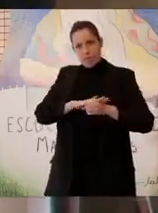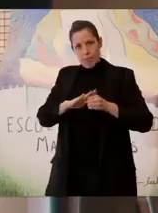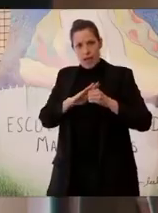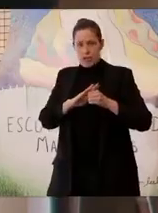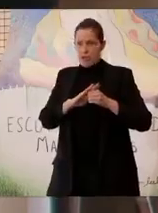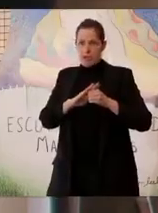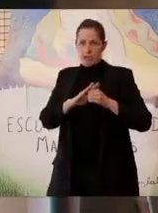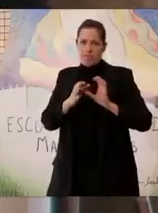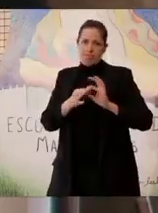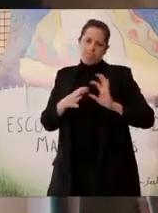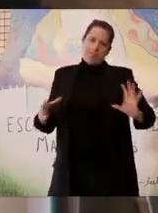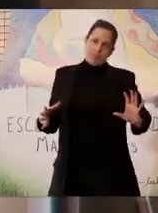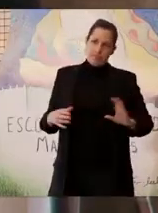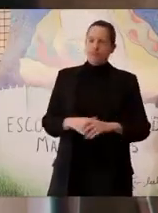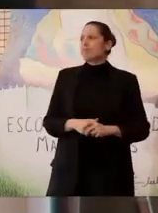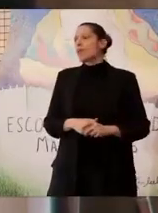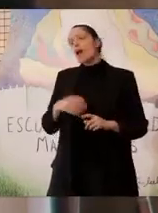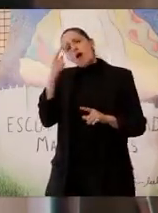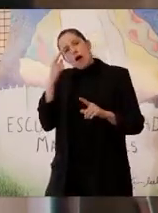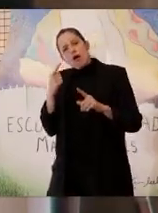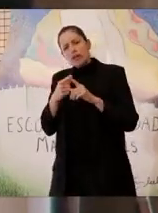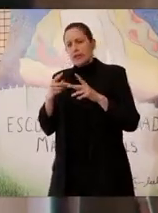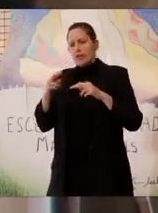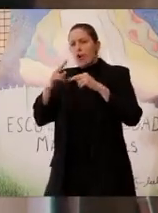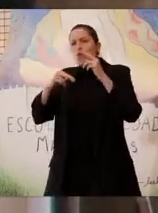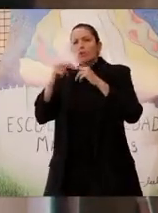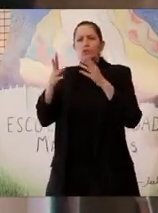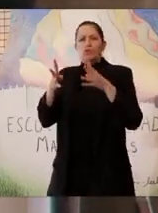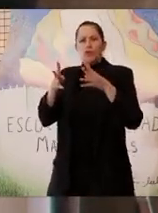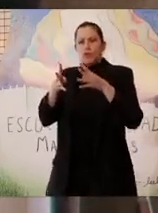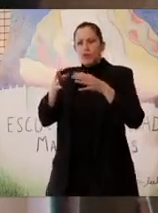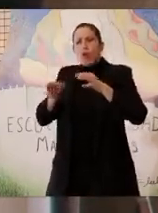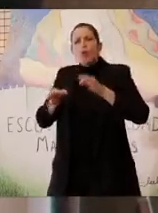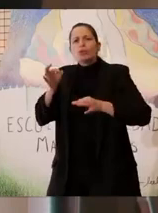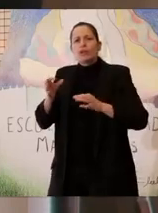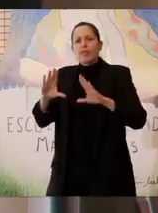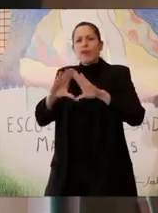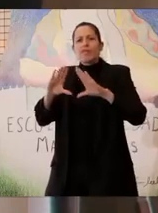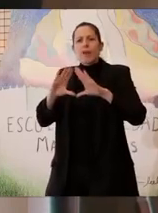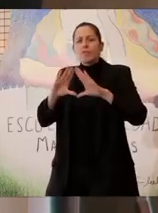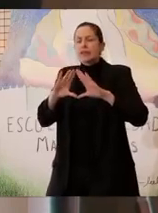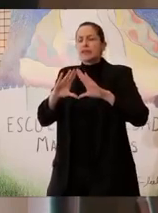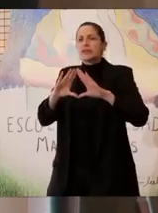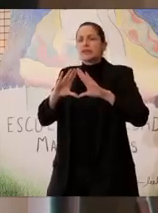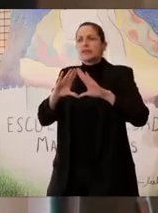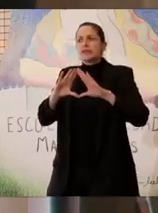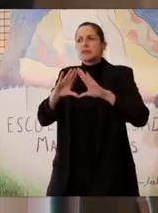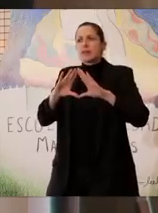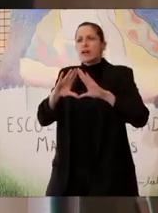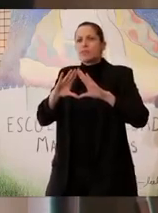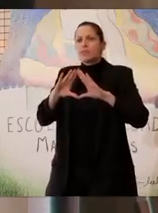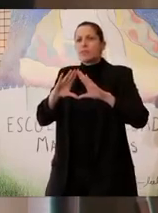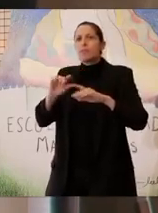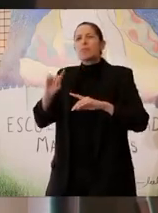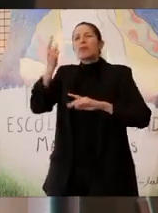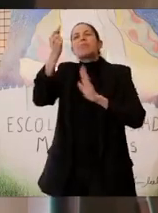construir, cambiemos ya de tema entonces, para construir esa justicia feminista, ¿cómo tenemos, qué tendrías las primeras medidas